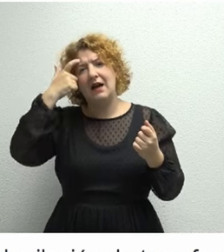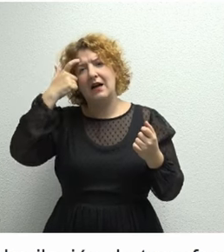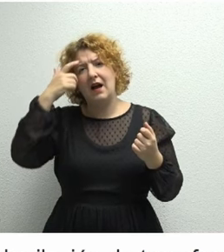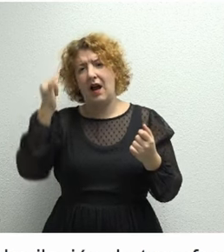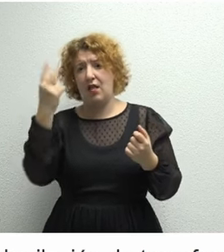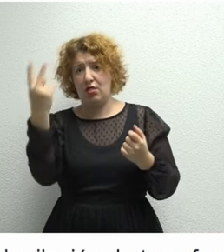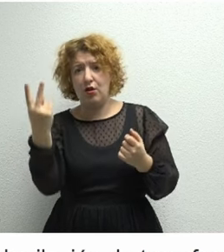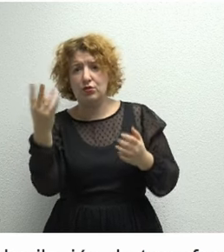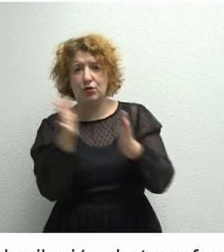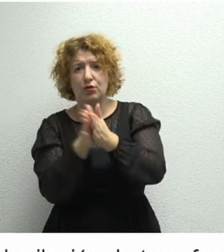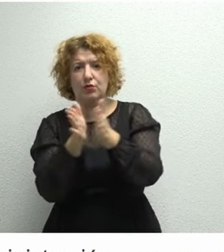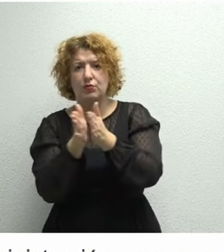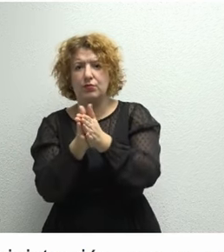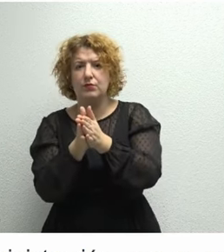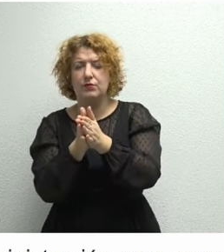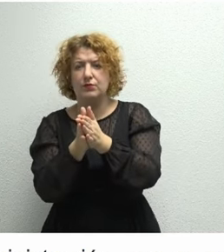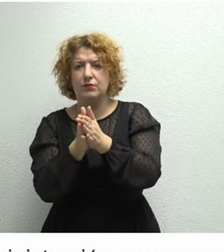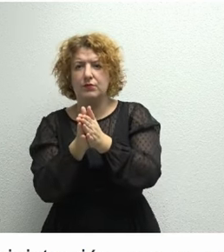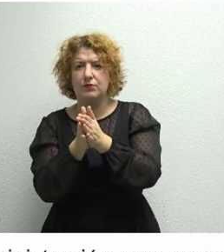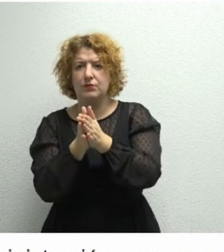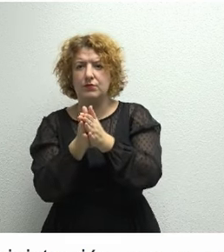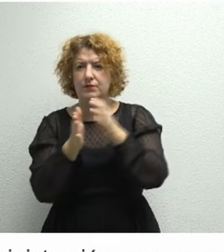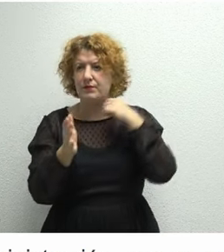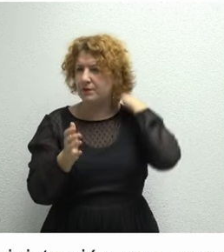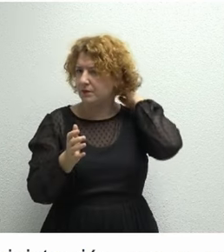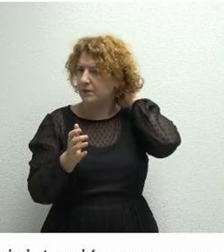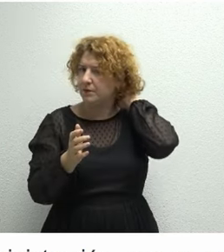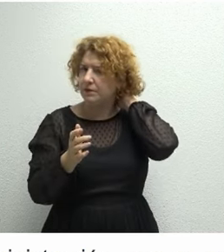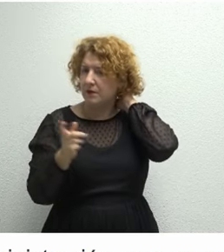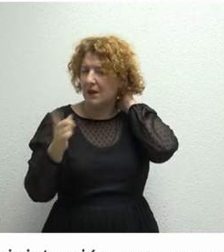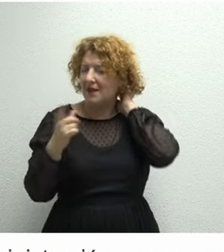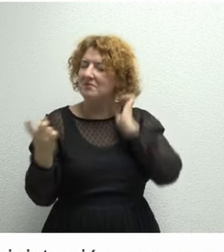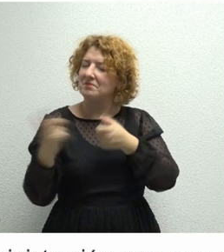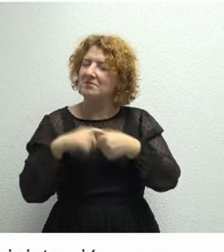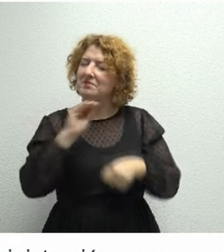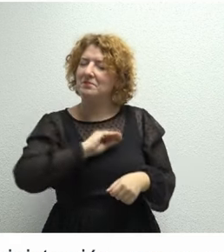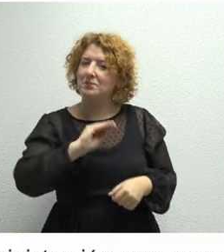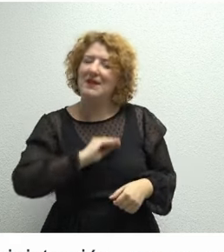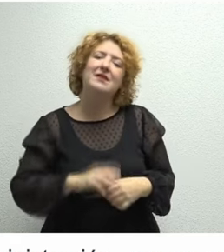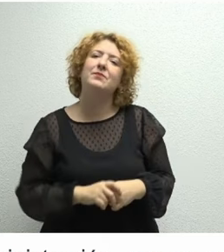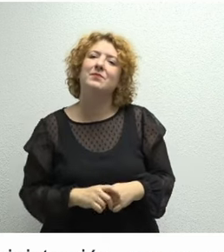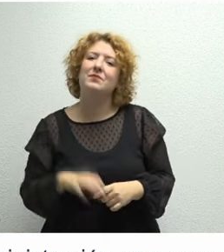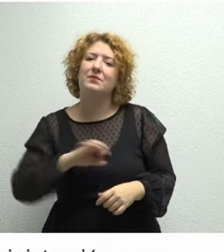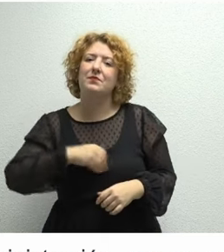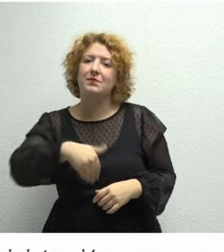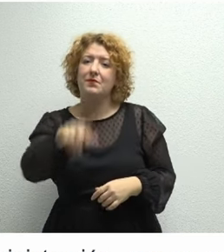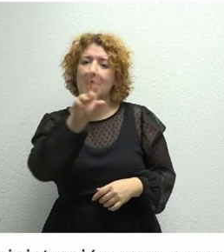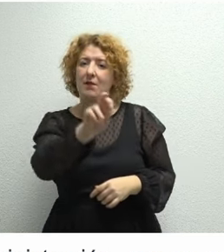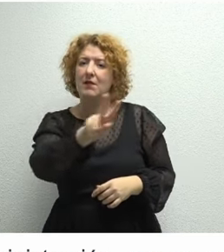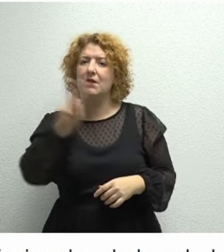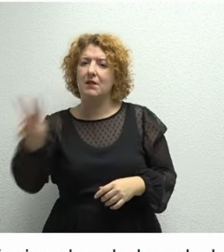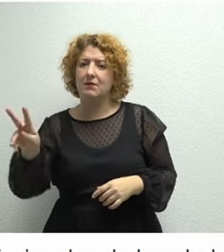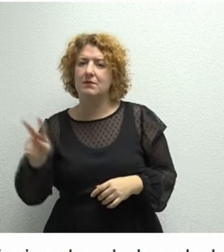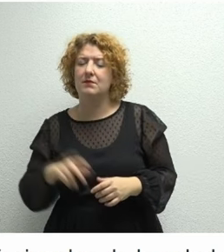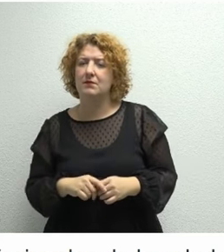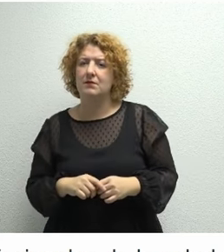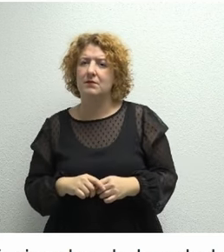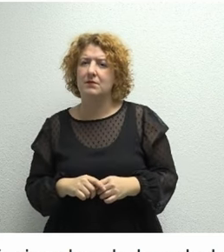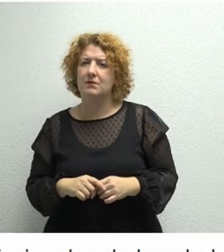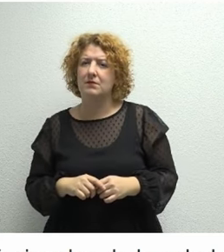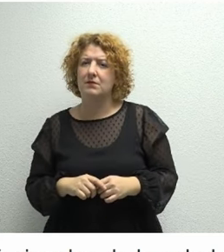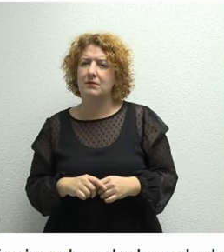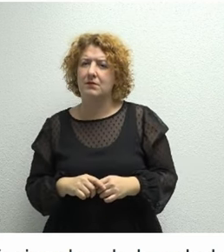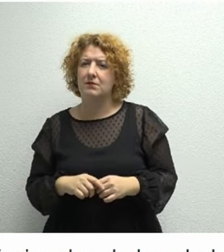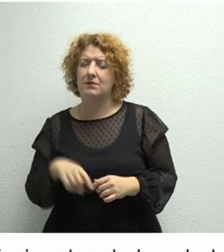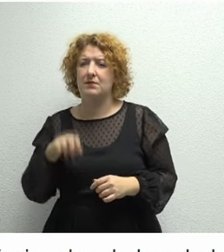compañeros la verdad que bastante implicado en del 2022 llega el digo la